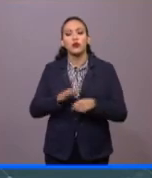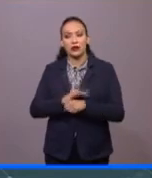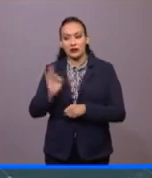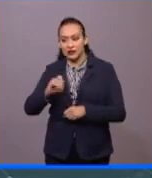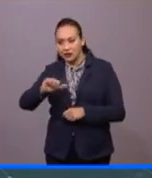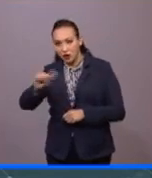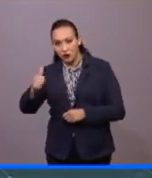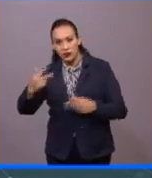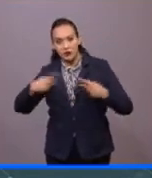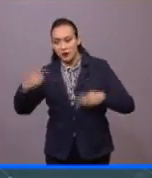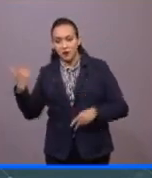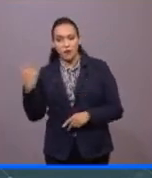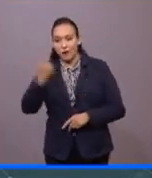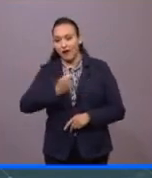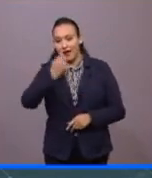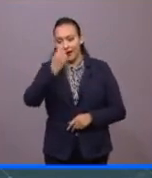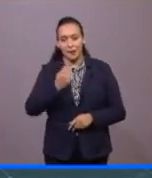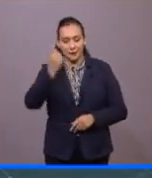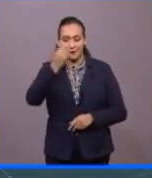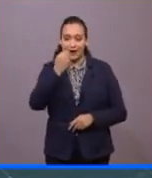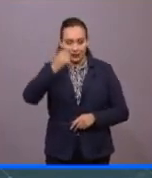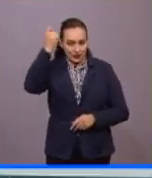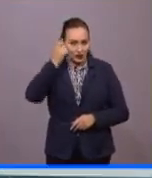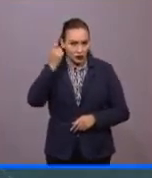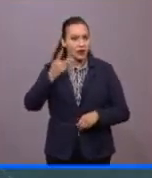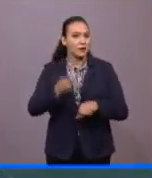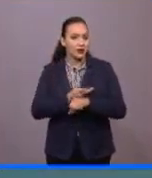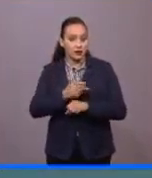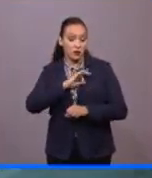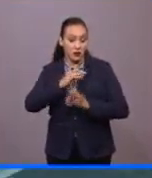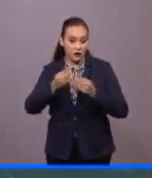fue establecida mediante orden judicial o convenio.